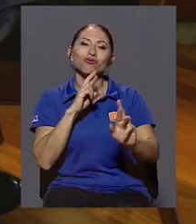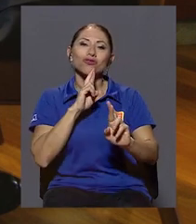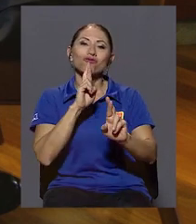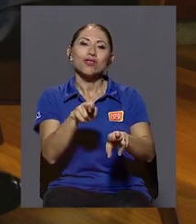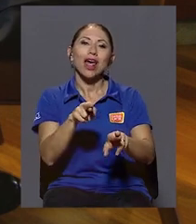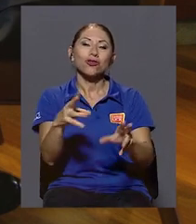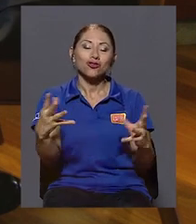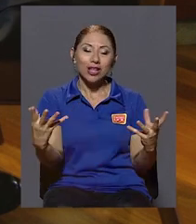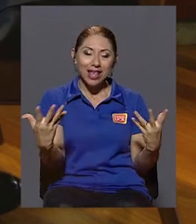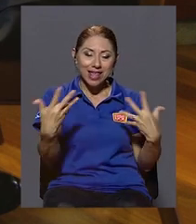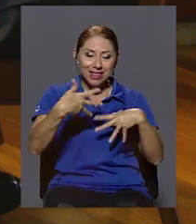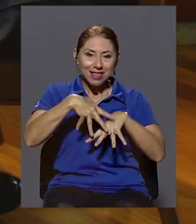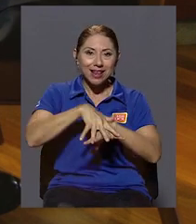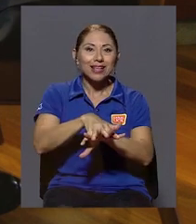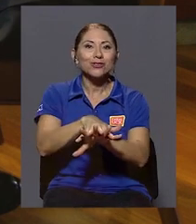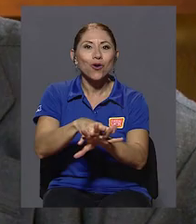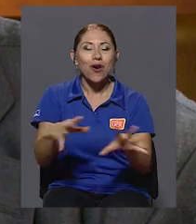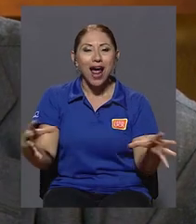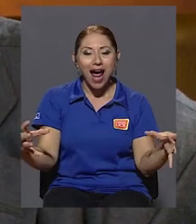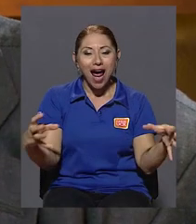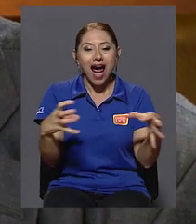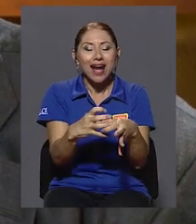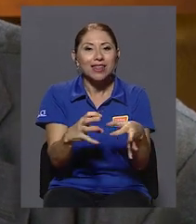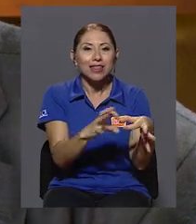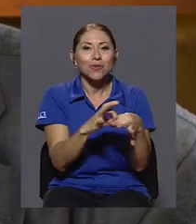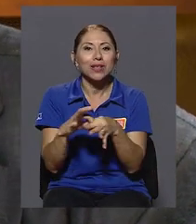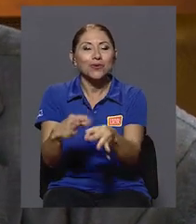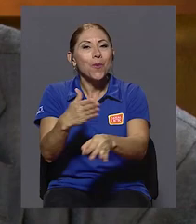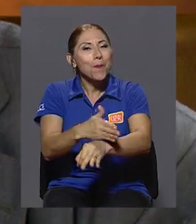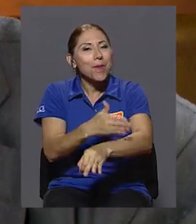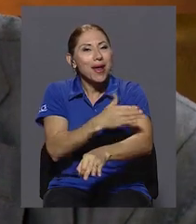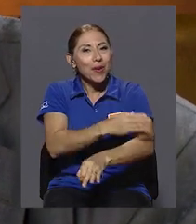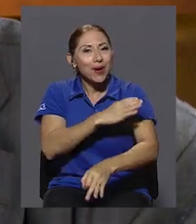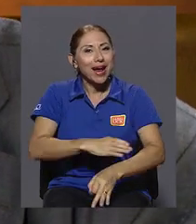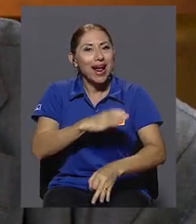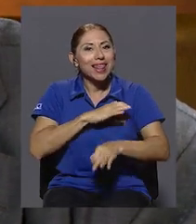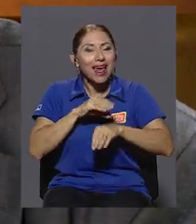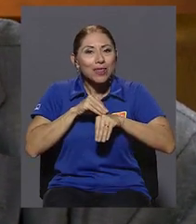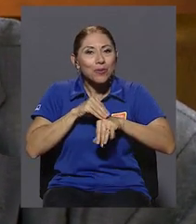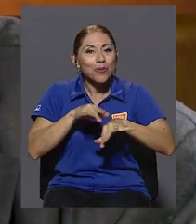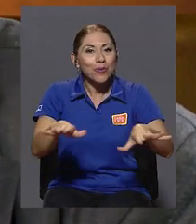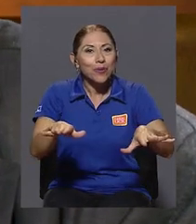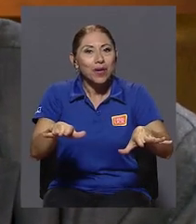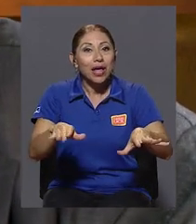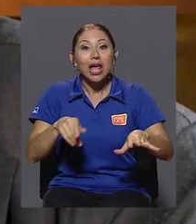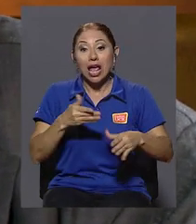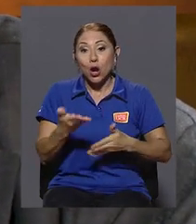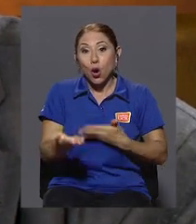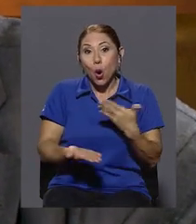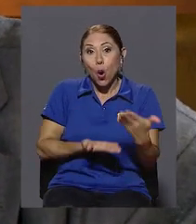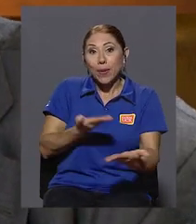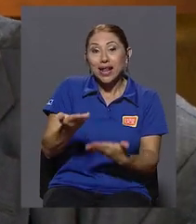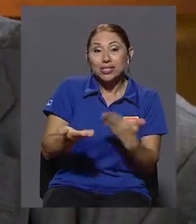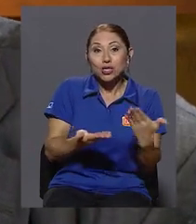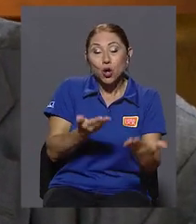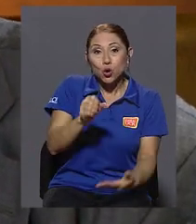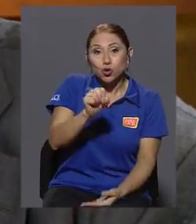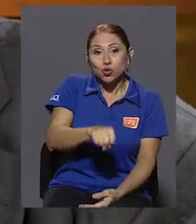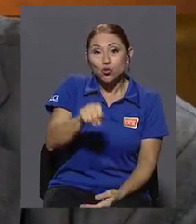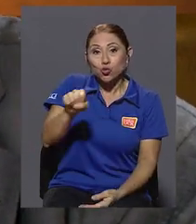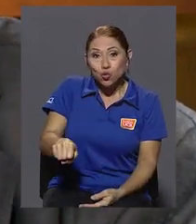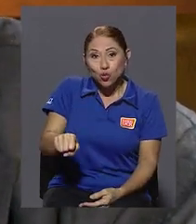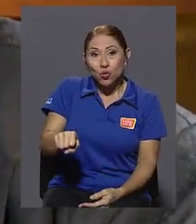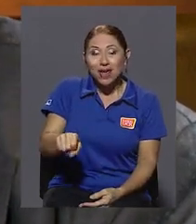de articulación, de mejora de la calidad, de mejora de la cobertura. Y en este sentido, la cooperación sur-sur dentro de la